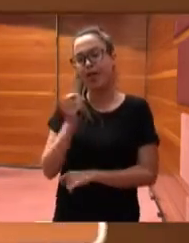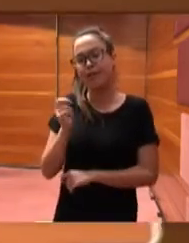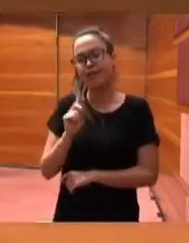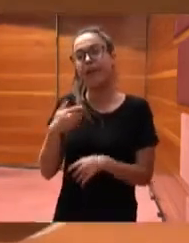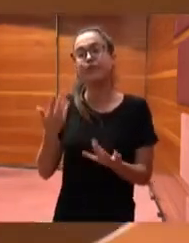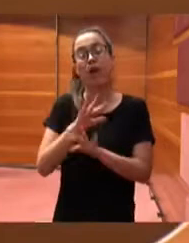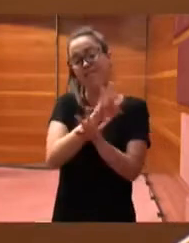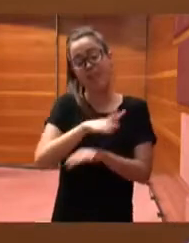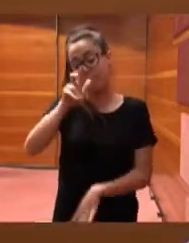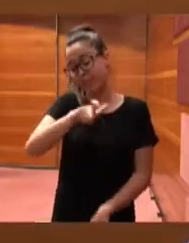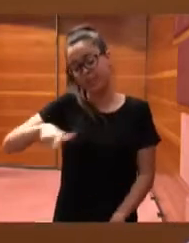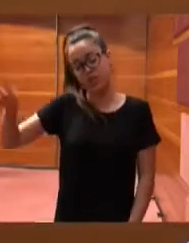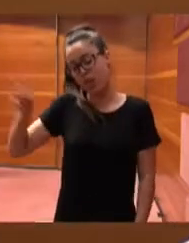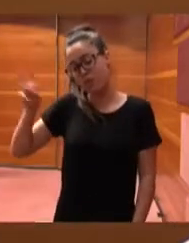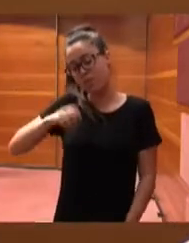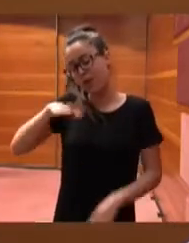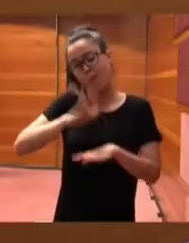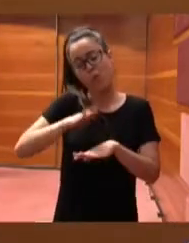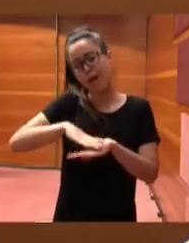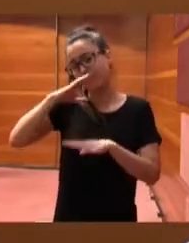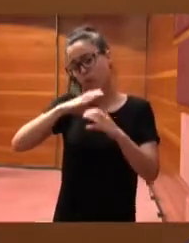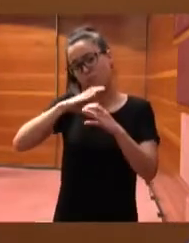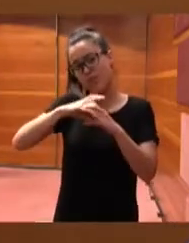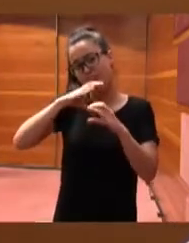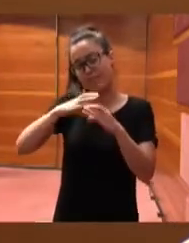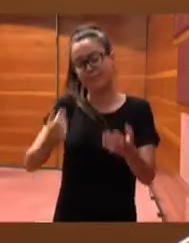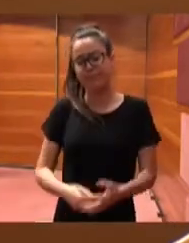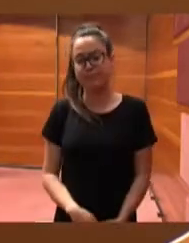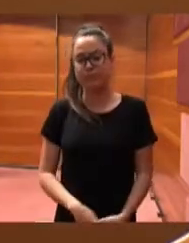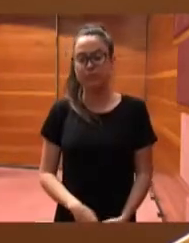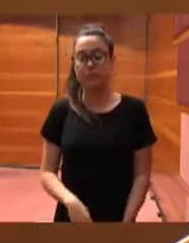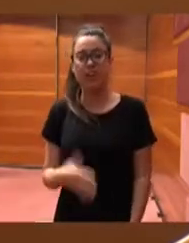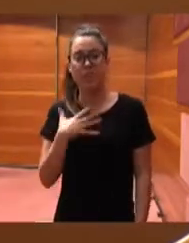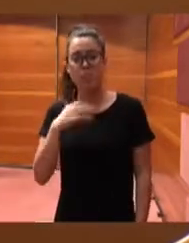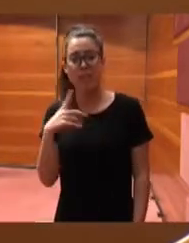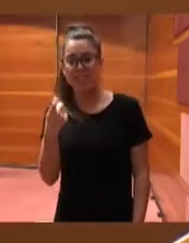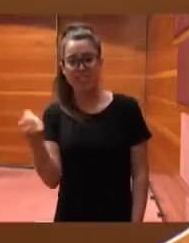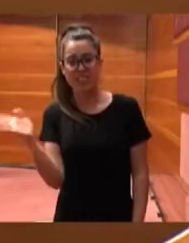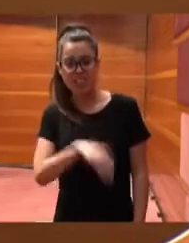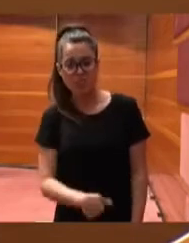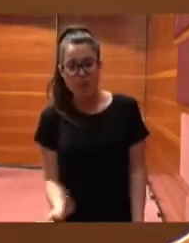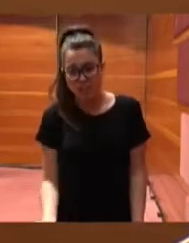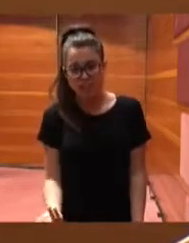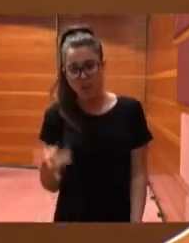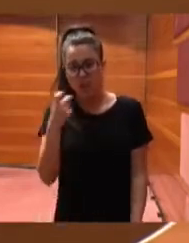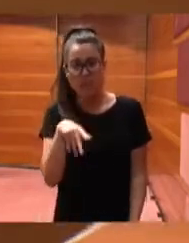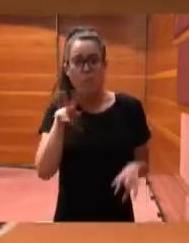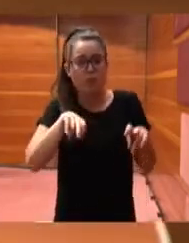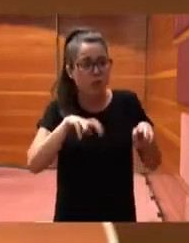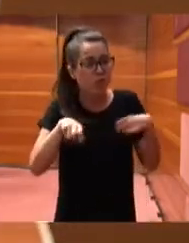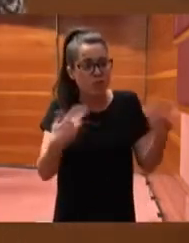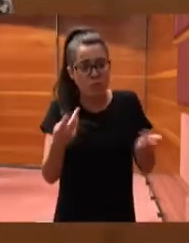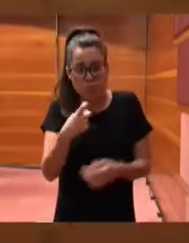por eso no vienen. O igual porque no tienen ninguna necesidad. O porque no la han encontrado. Luego veremos,